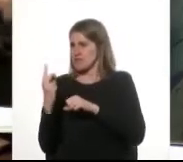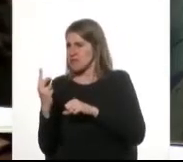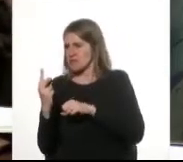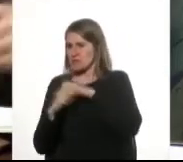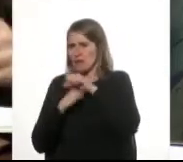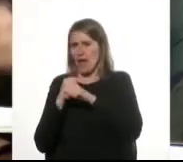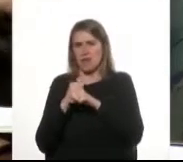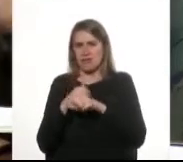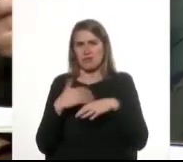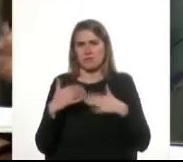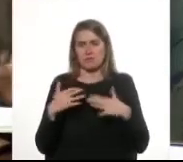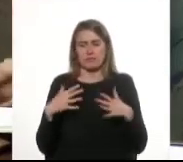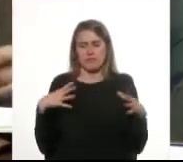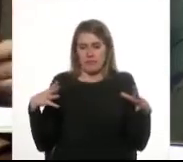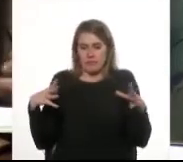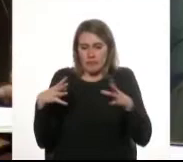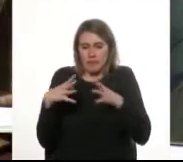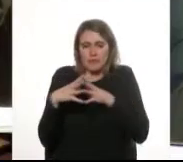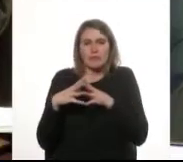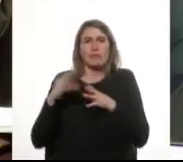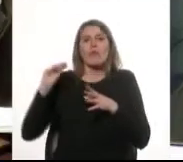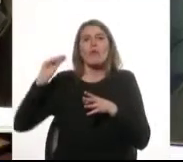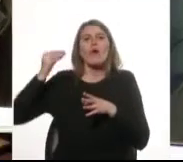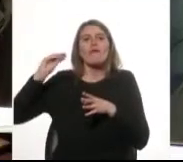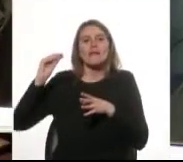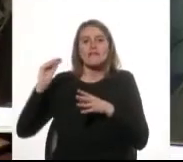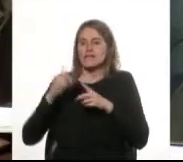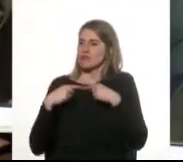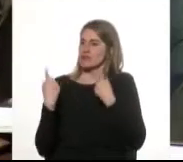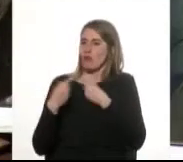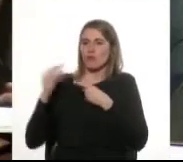Éramos un gigantesco frente juvenil.